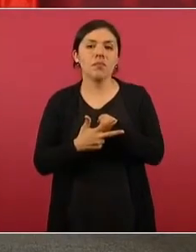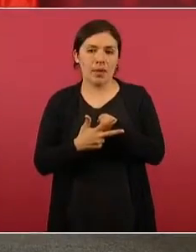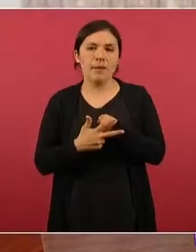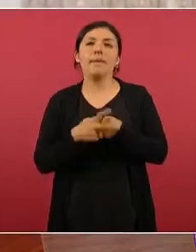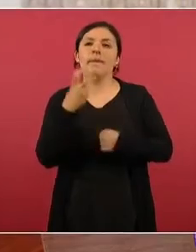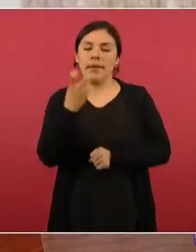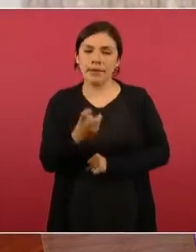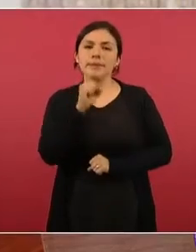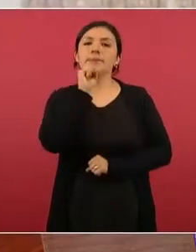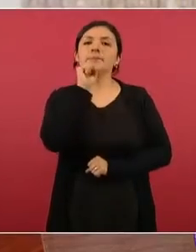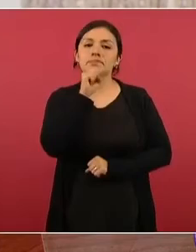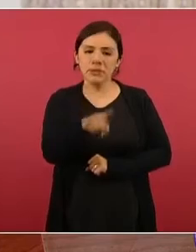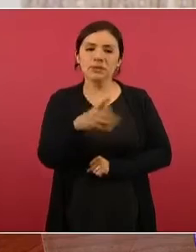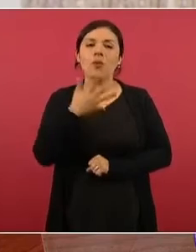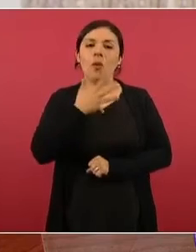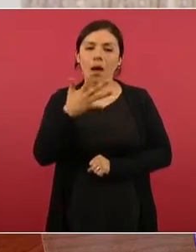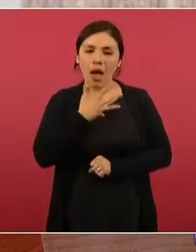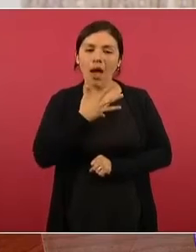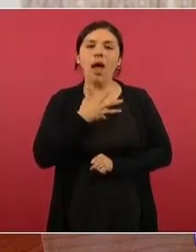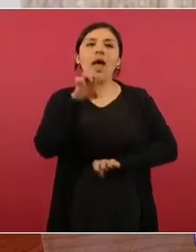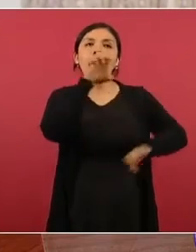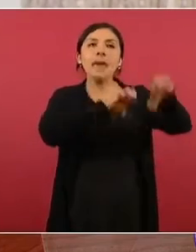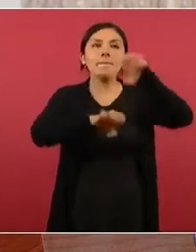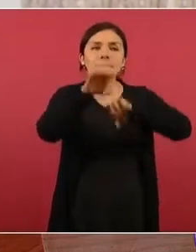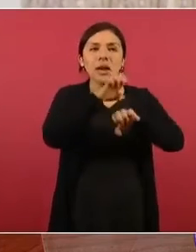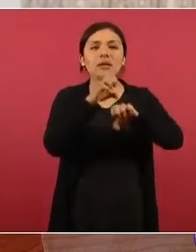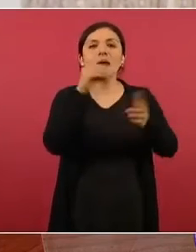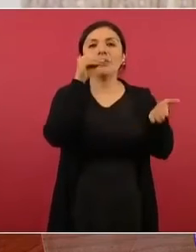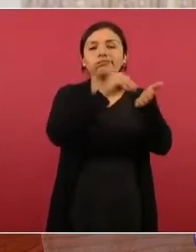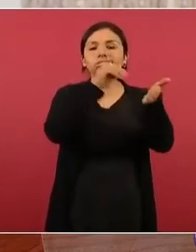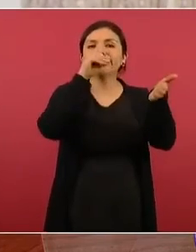Eso viene en cada empresa.